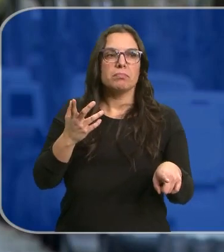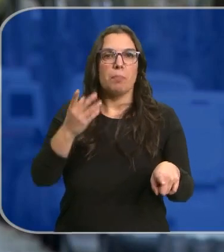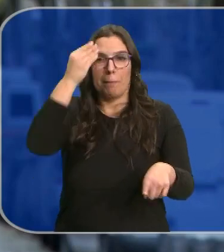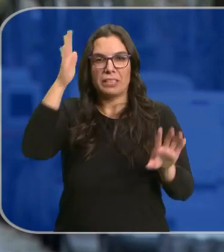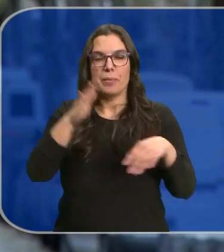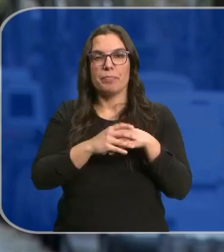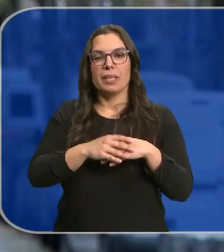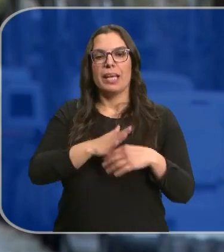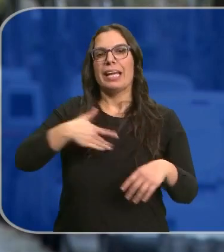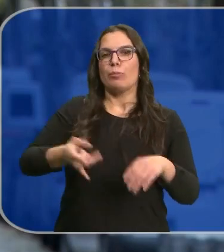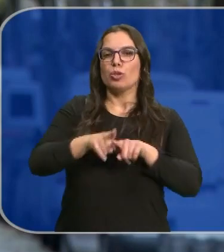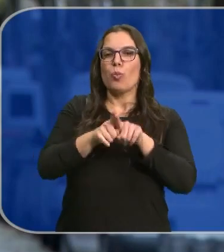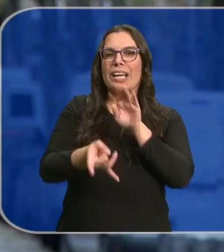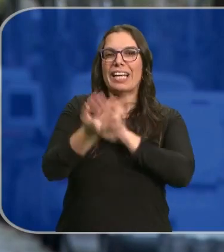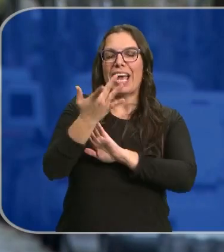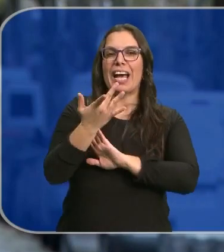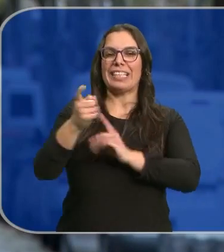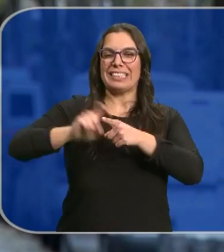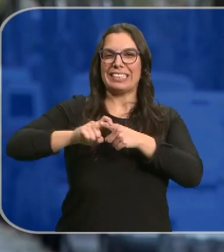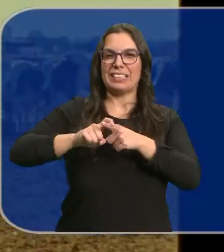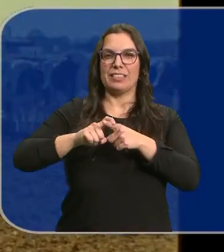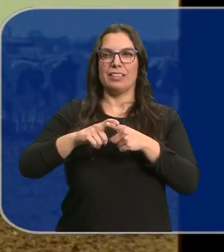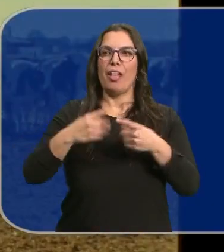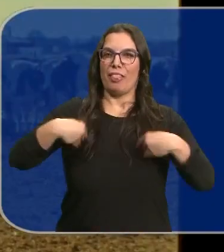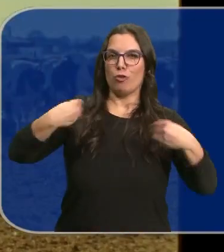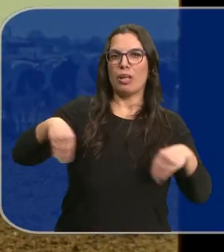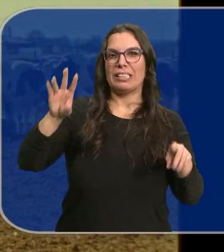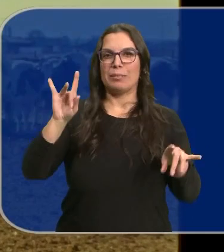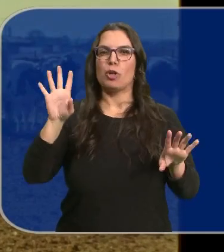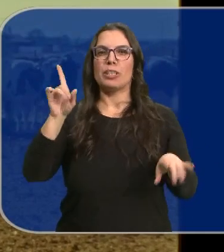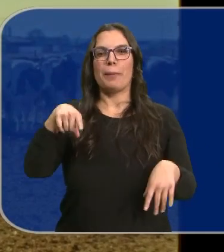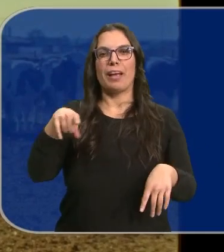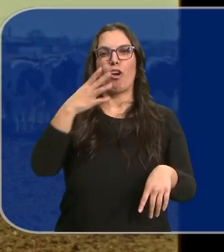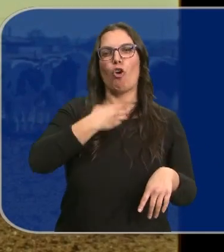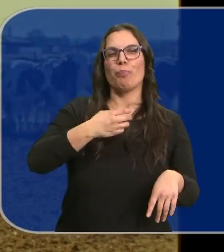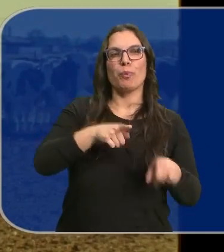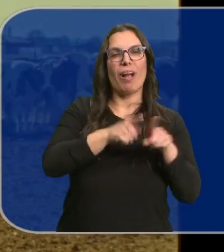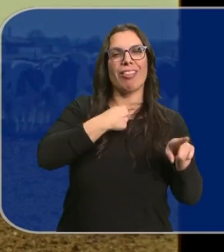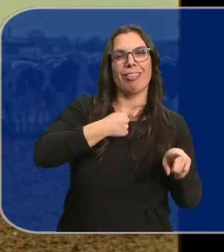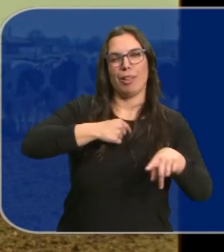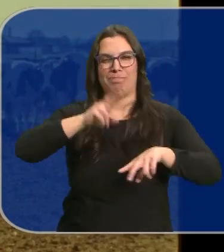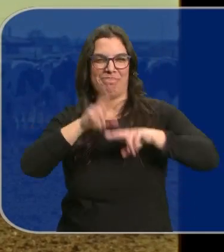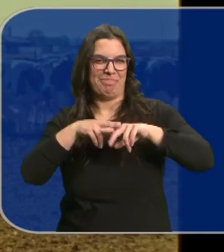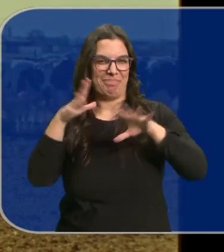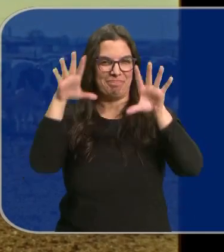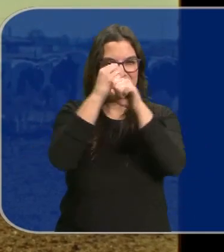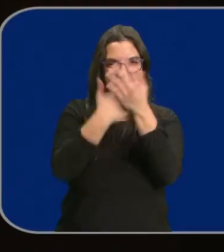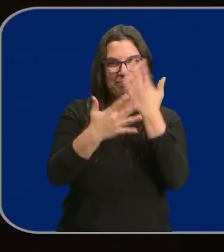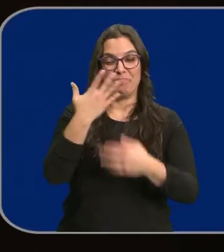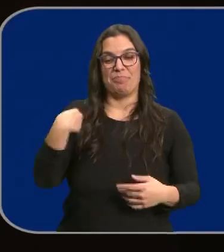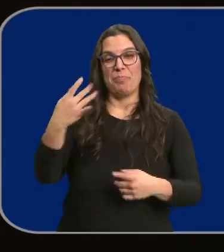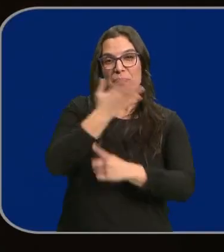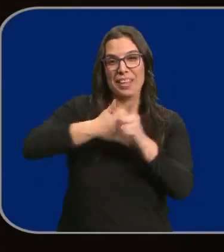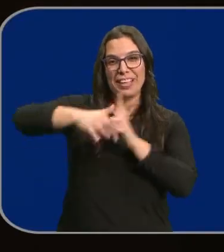género, hacer terror y comedia negra y hacer algo muy disfrutón, ¿no? A ese no te rimes, que es un semental, hay que tener cuidado, claro. La atmósfera castellana es el